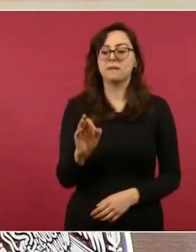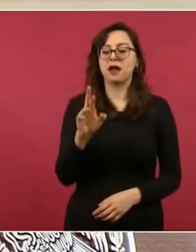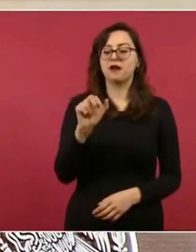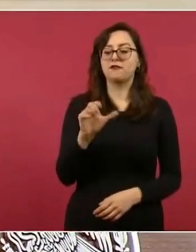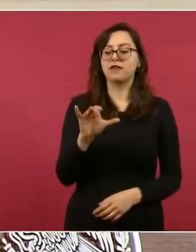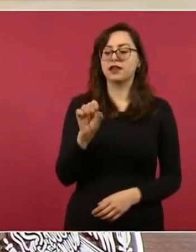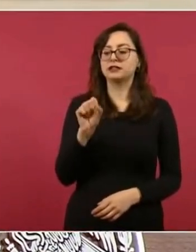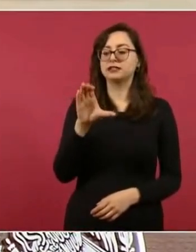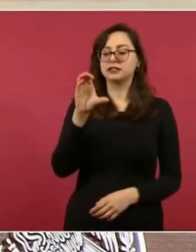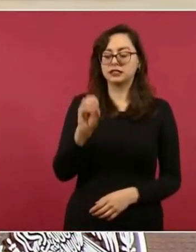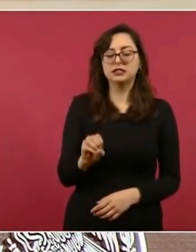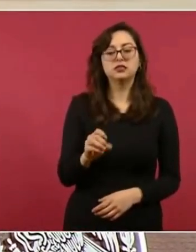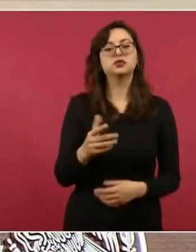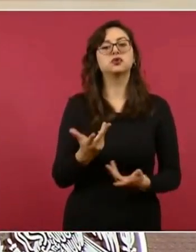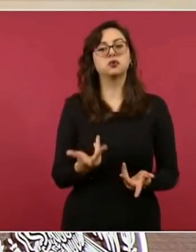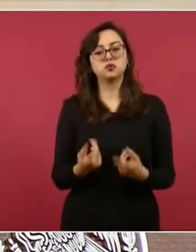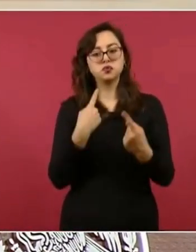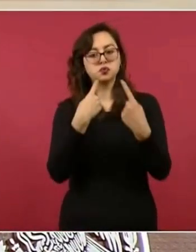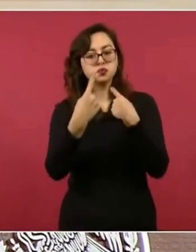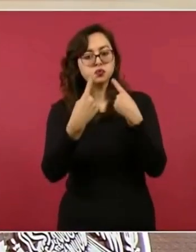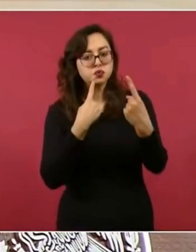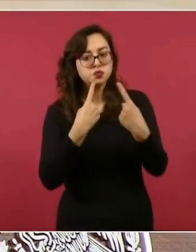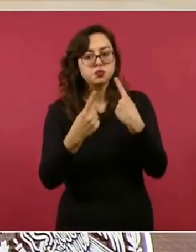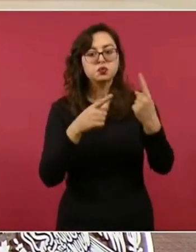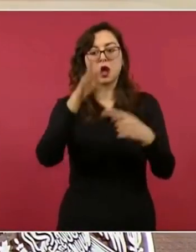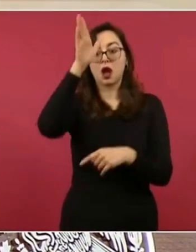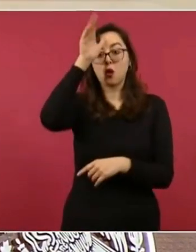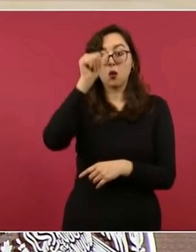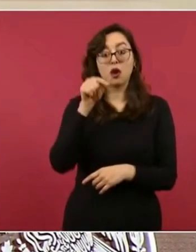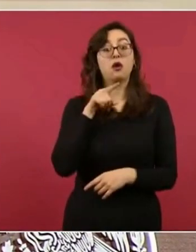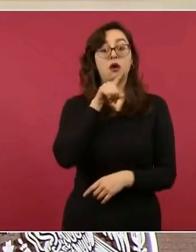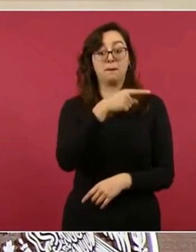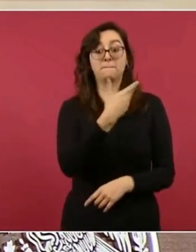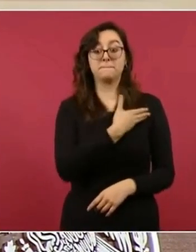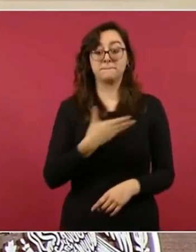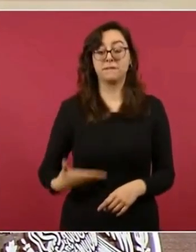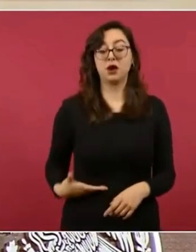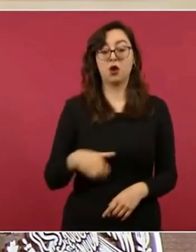el presidente Obama Cuba,